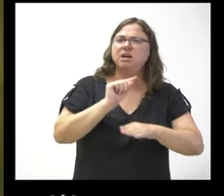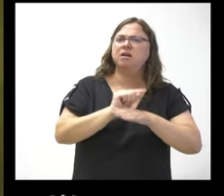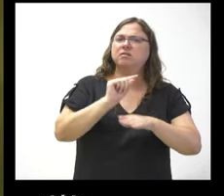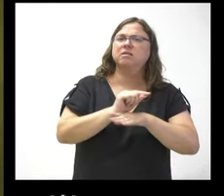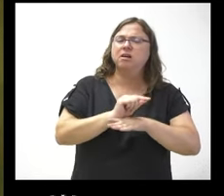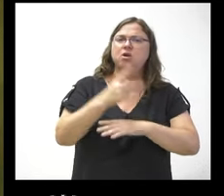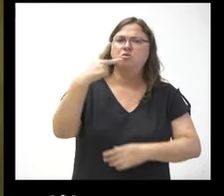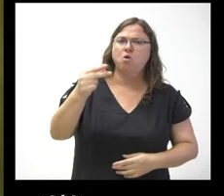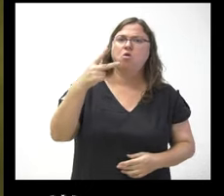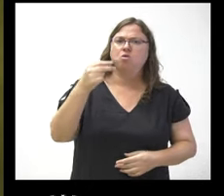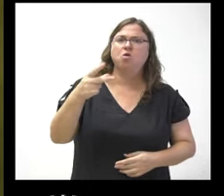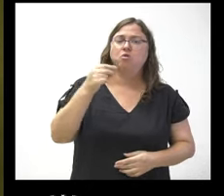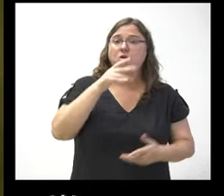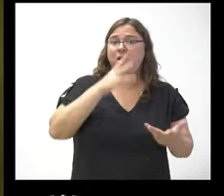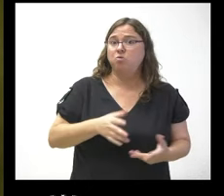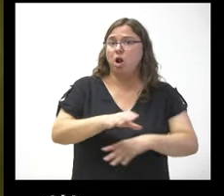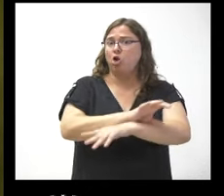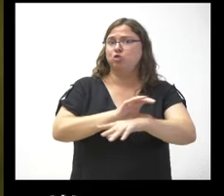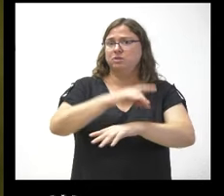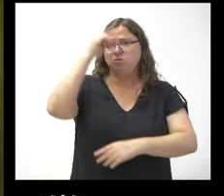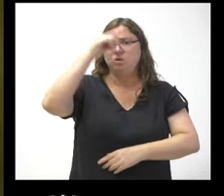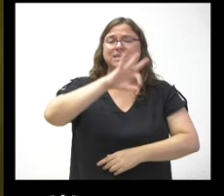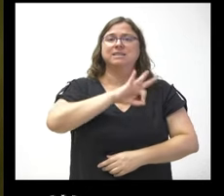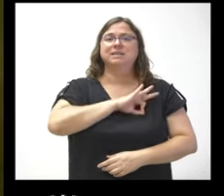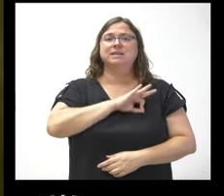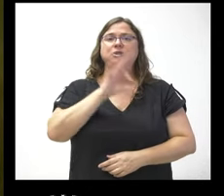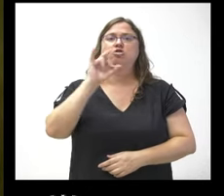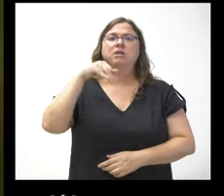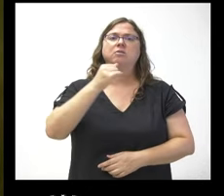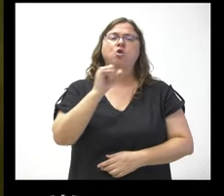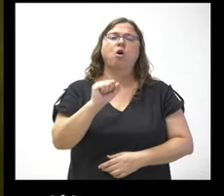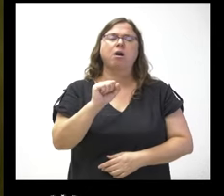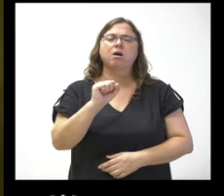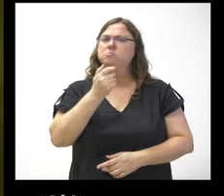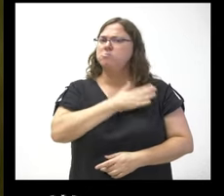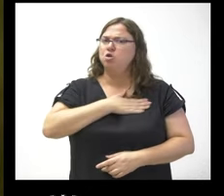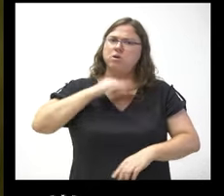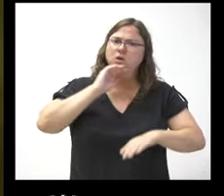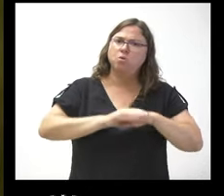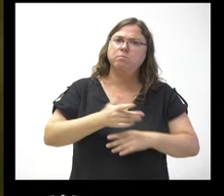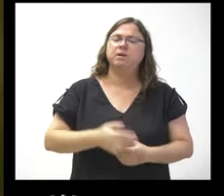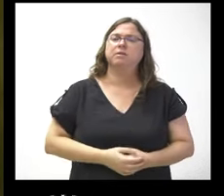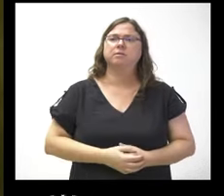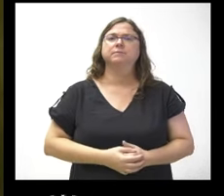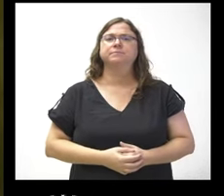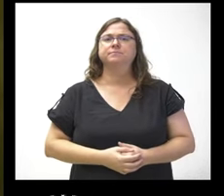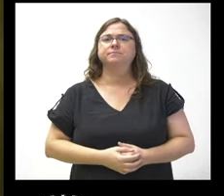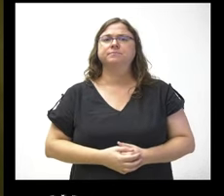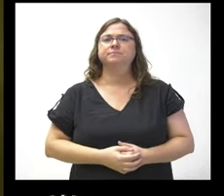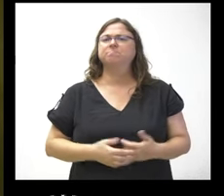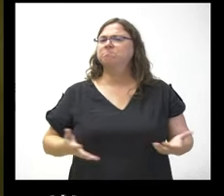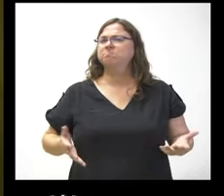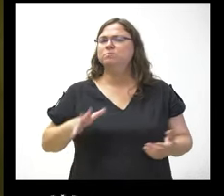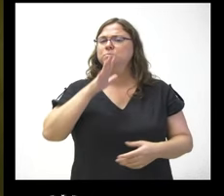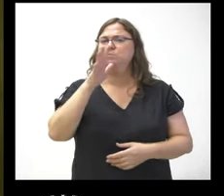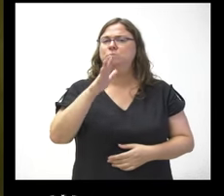la negativa del actual consejero de cultura señor santonja a cumplir aquel el compromiso Cuál es